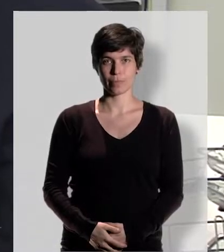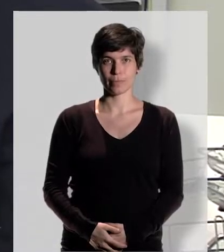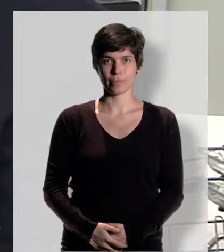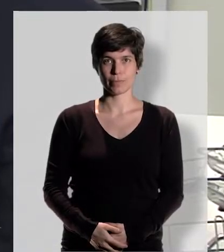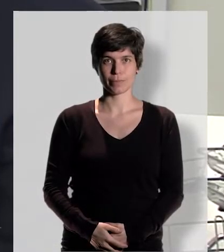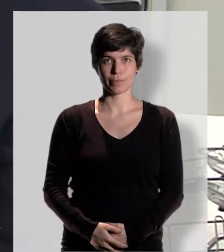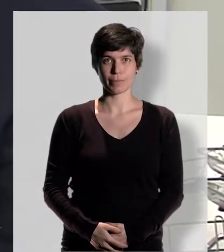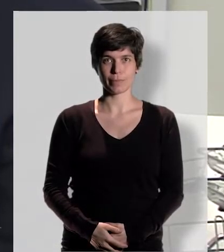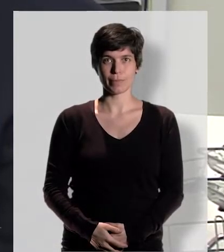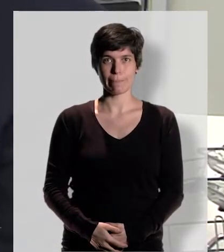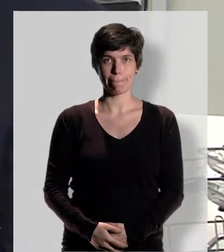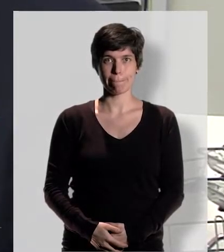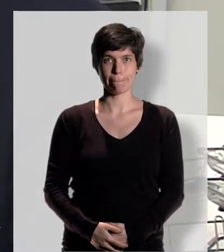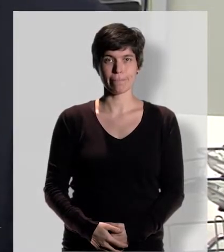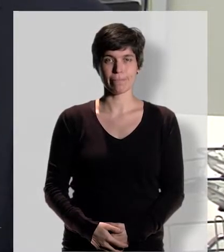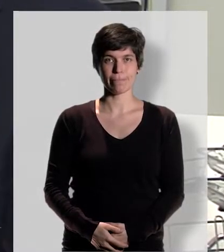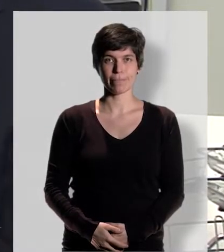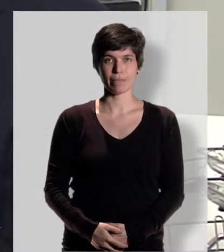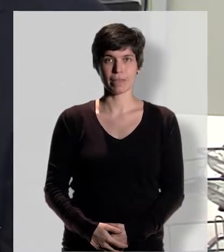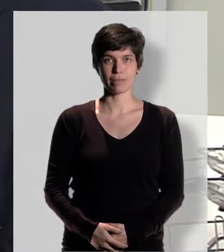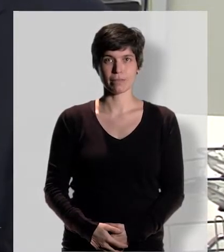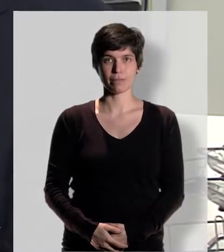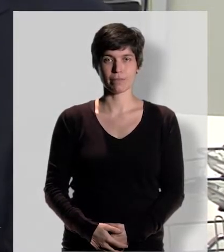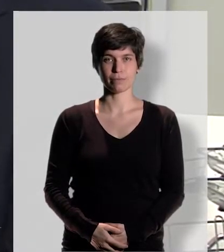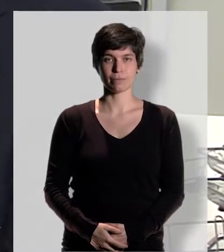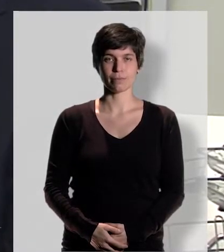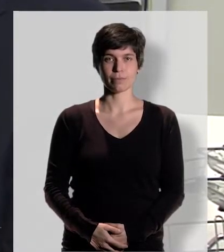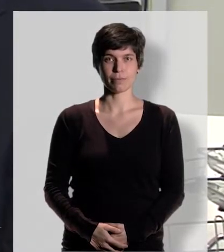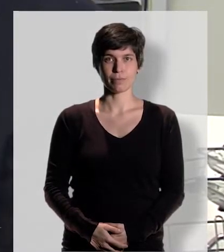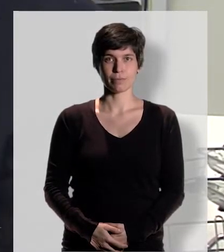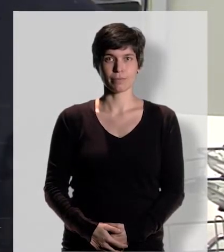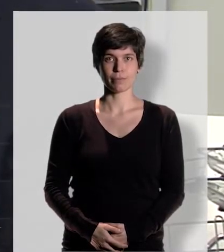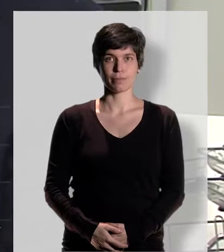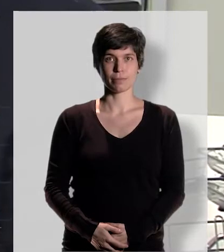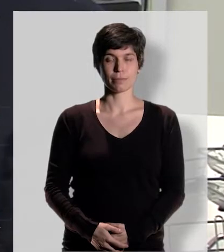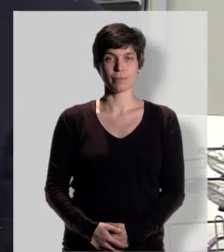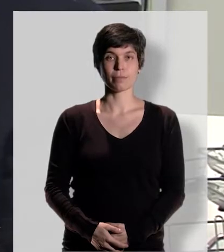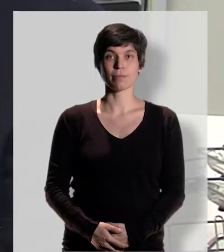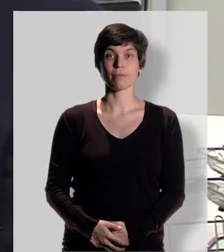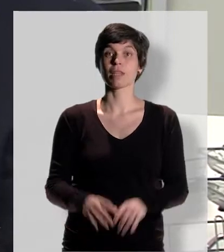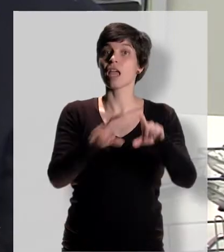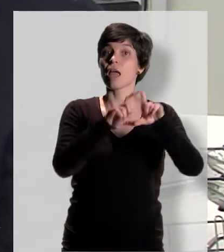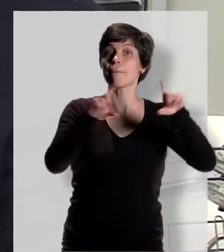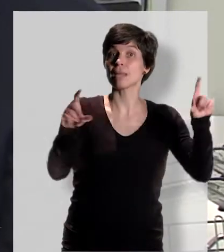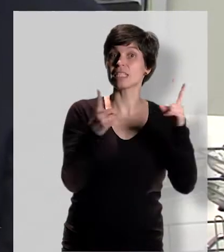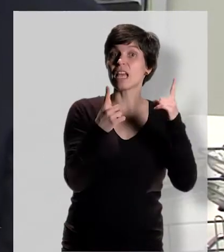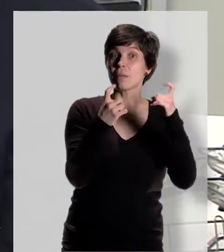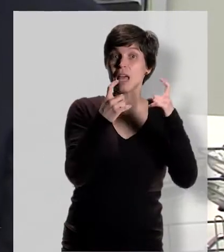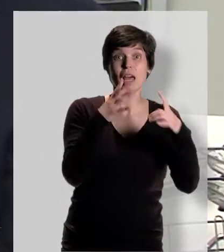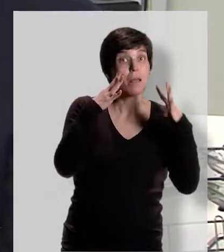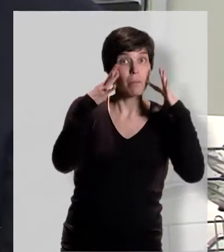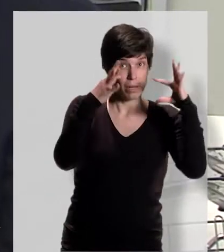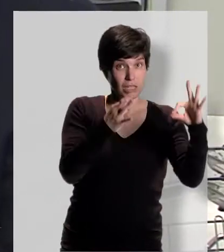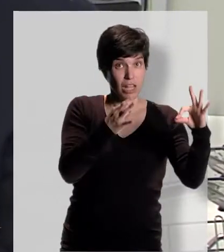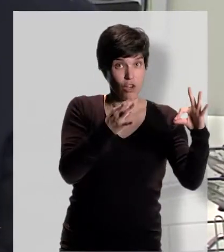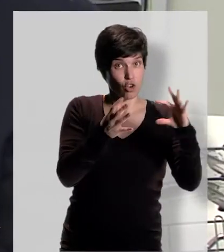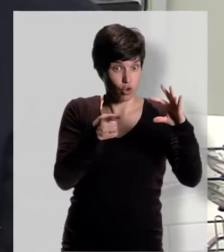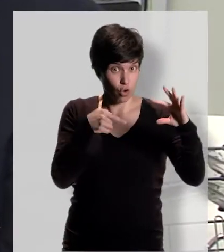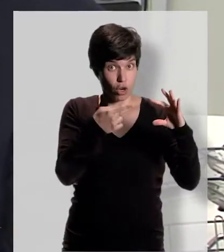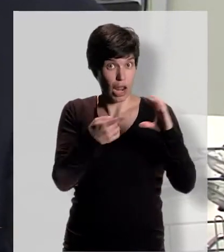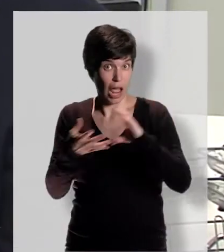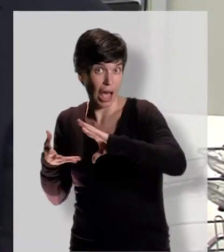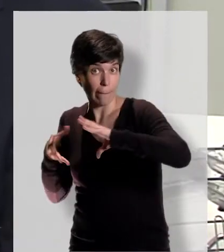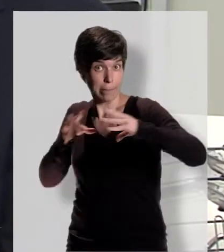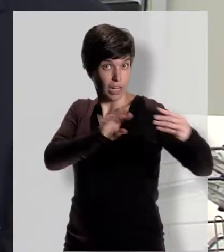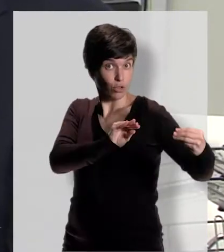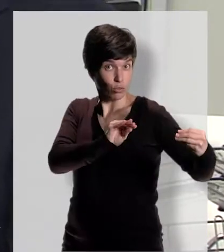Este grupo de instituciones, empresas y la universidad, pues lo aplikazioa oso urren duten proiektuak garatzen